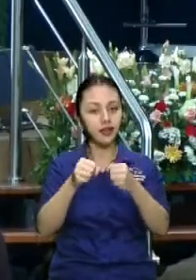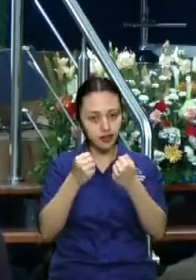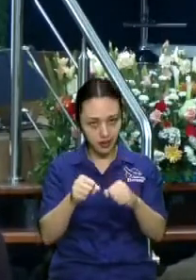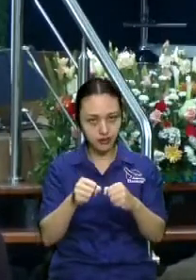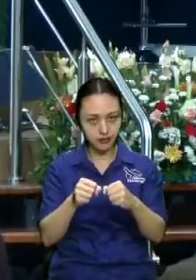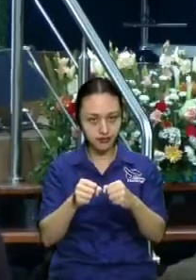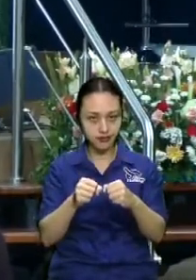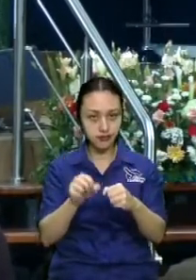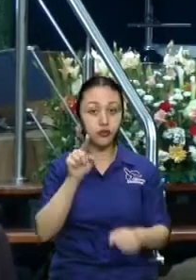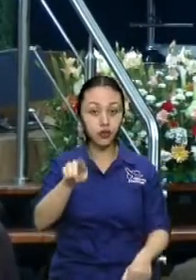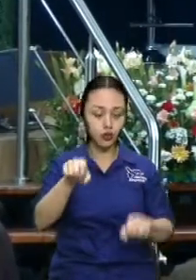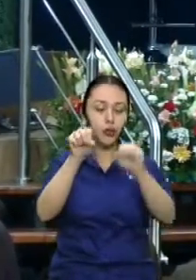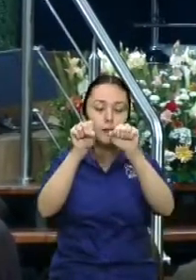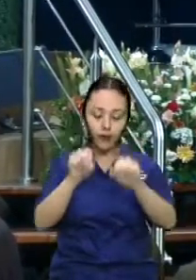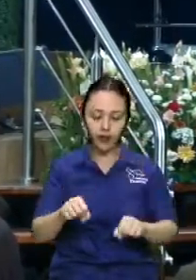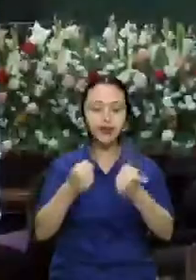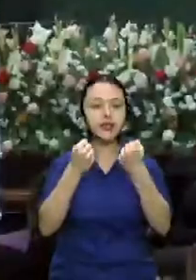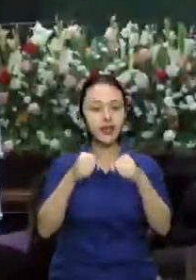Tú lo puedes hacer.